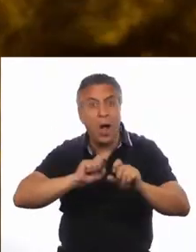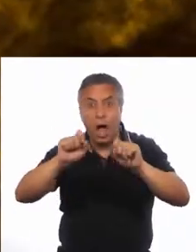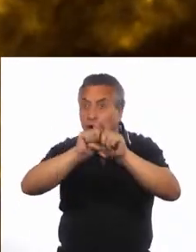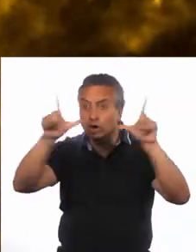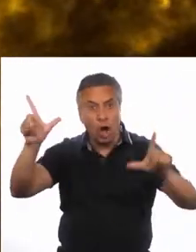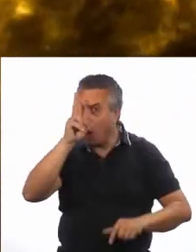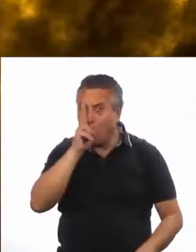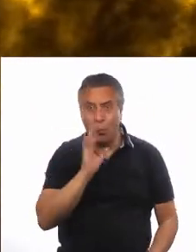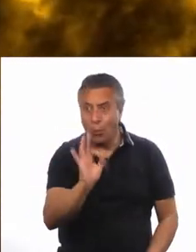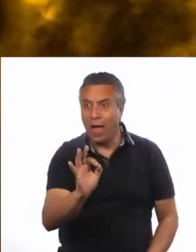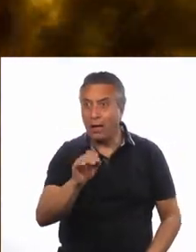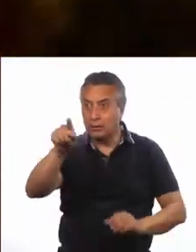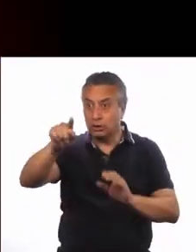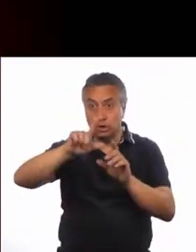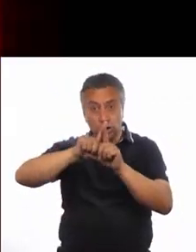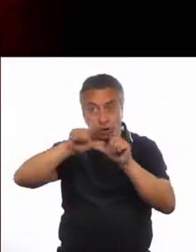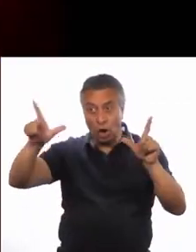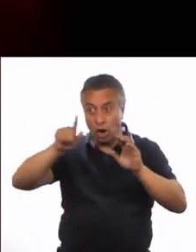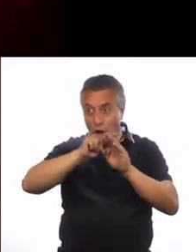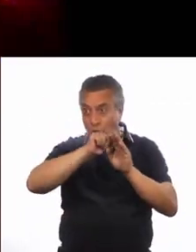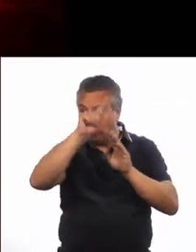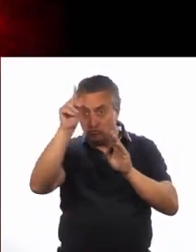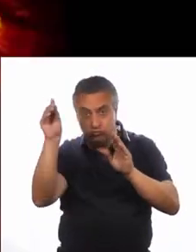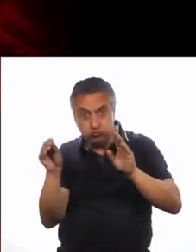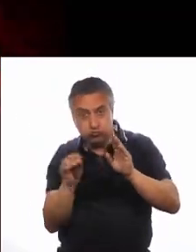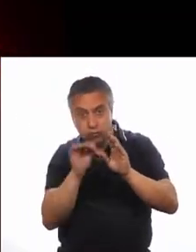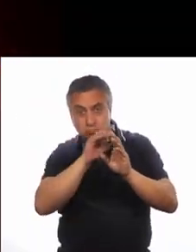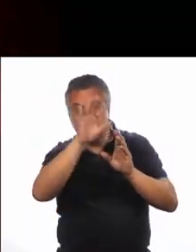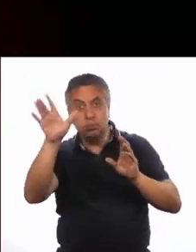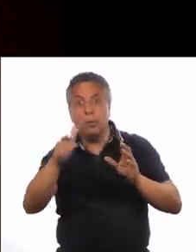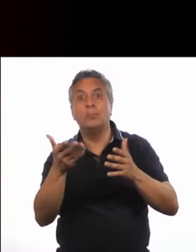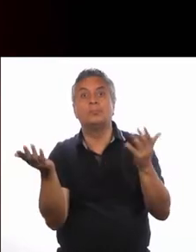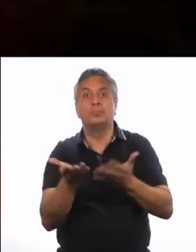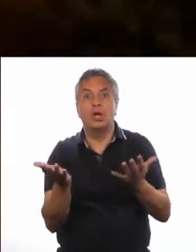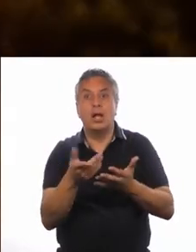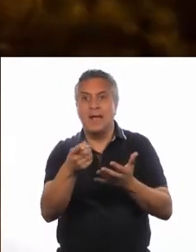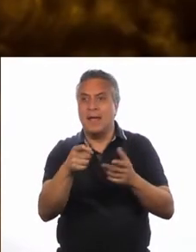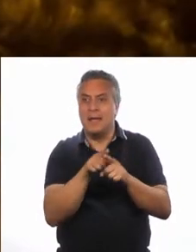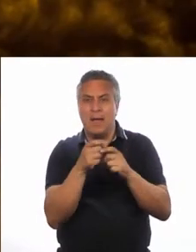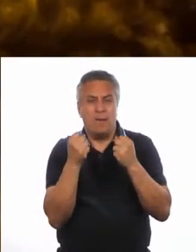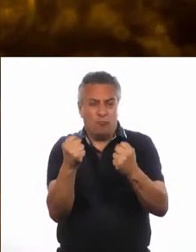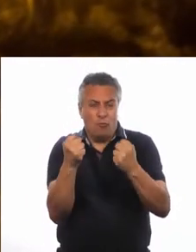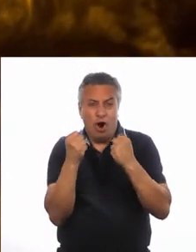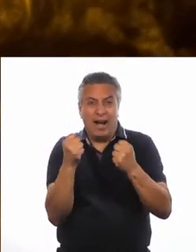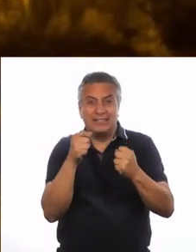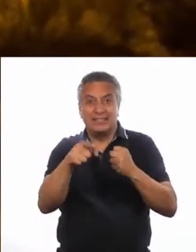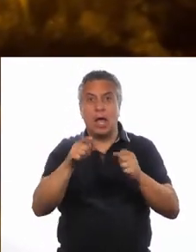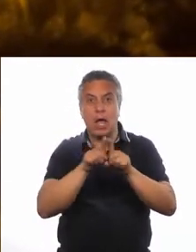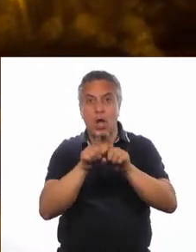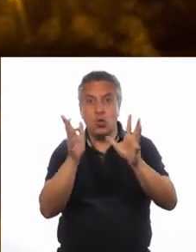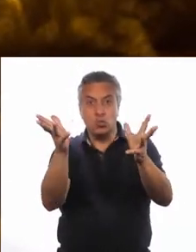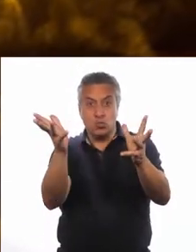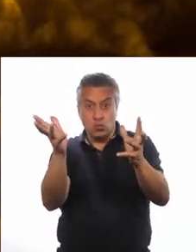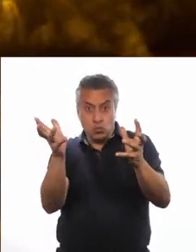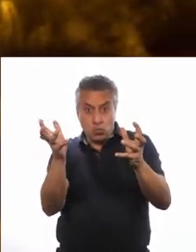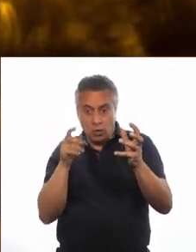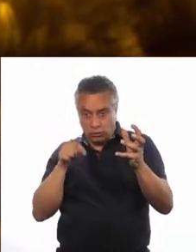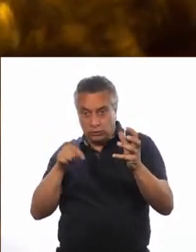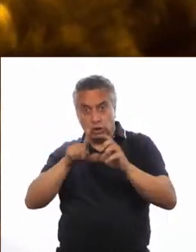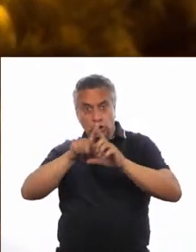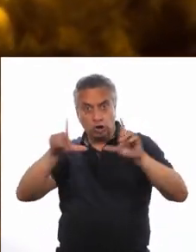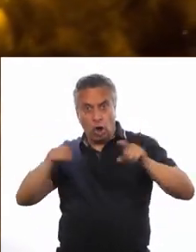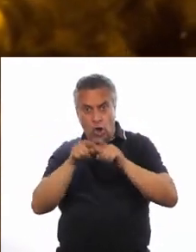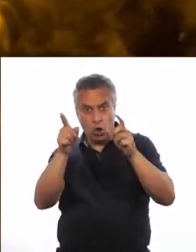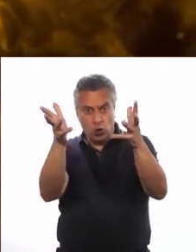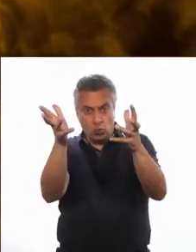los arcos que vemos en el sol son producidos por el intenso campo magnético que emerge desde el interior del sol